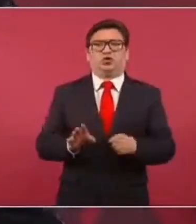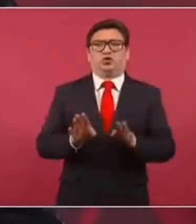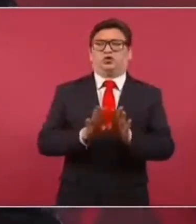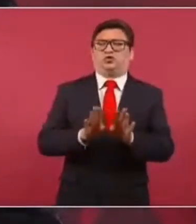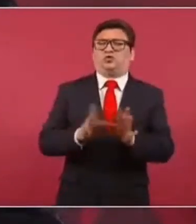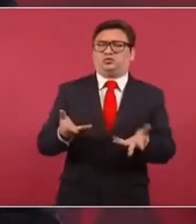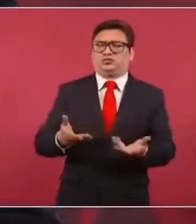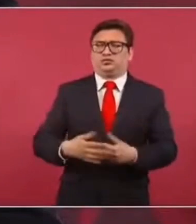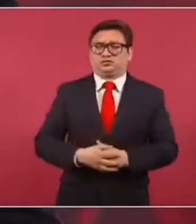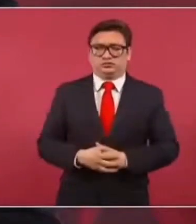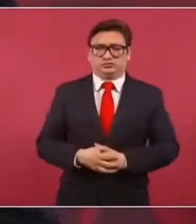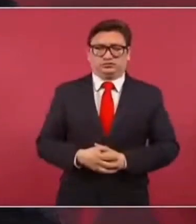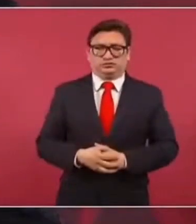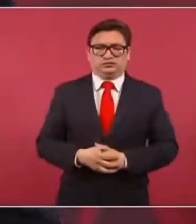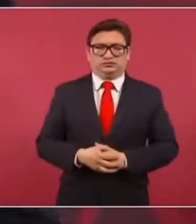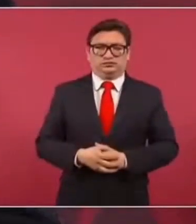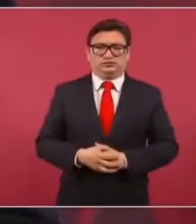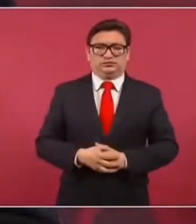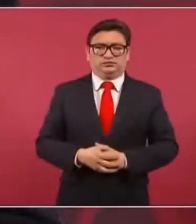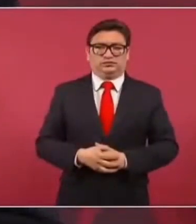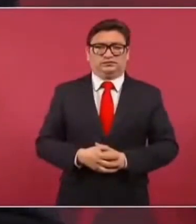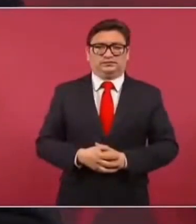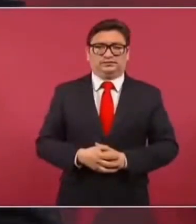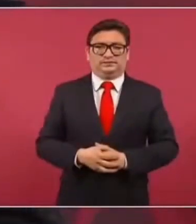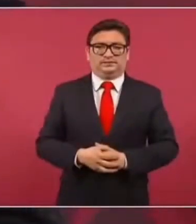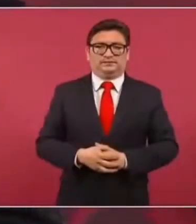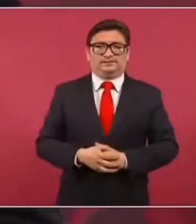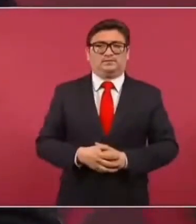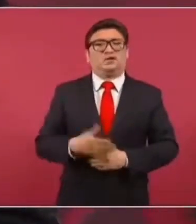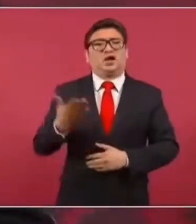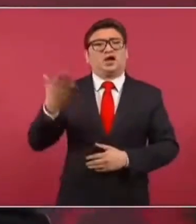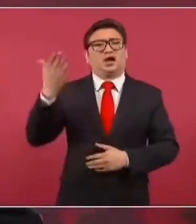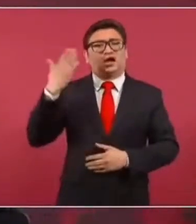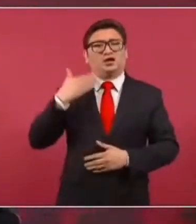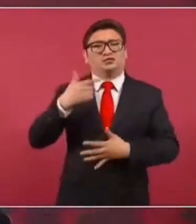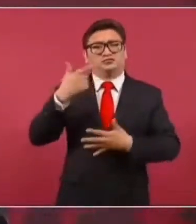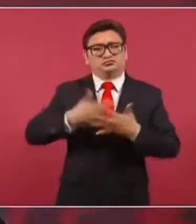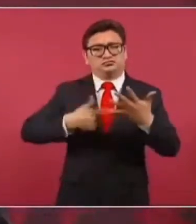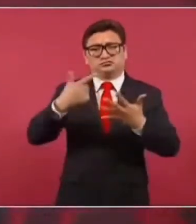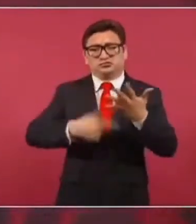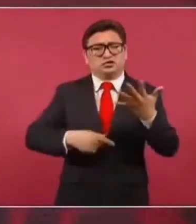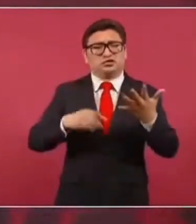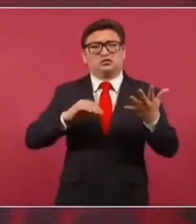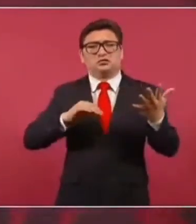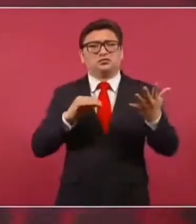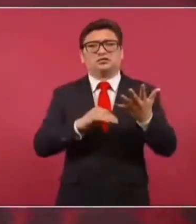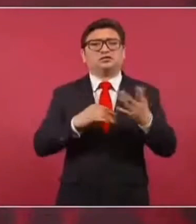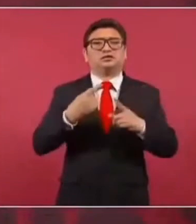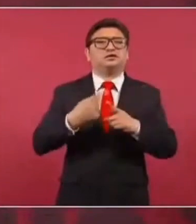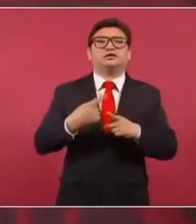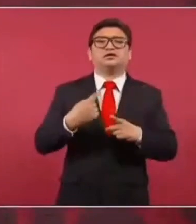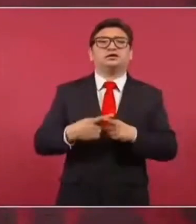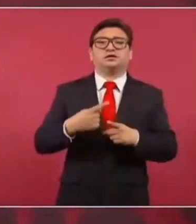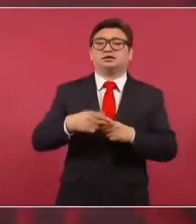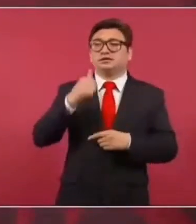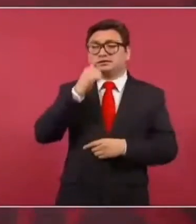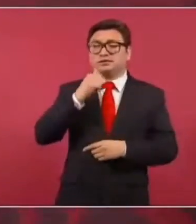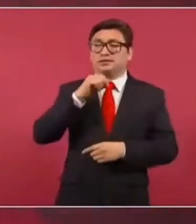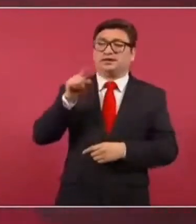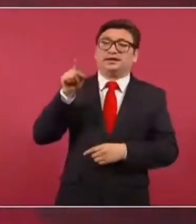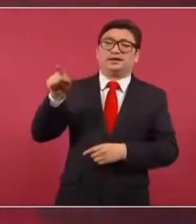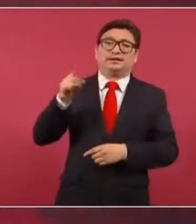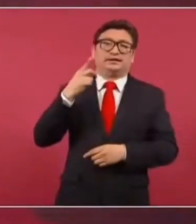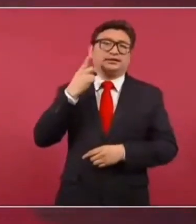Como antes registraban siempre al que es diputado de